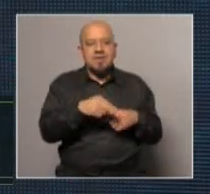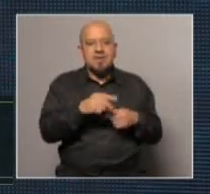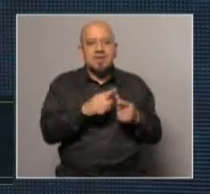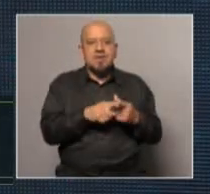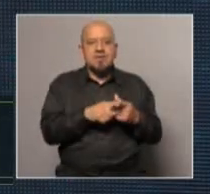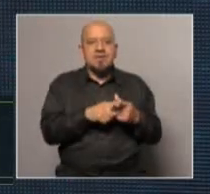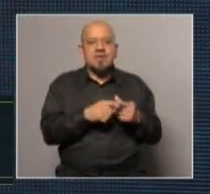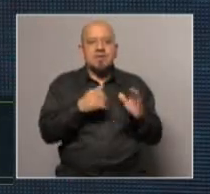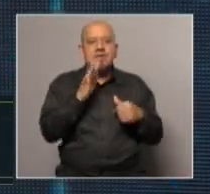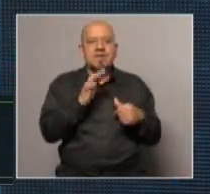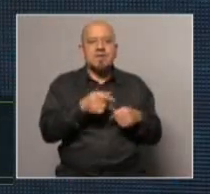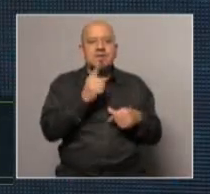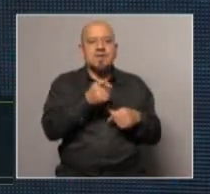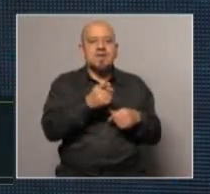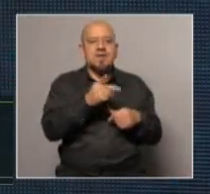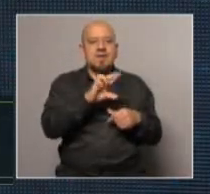que consumí fue grapa con limón.